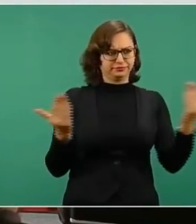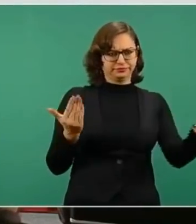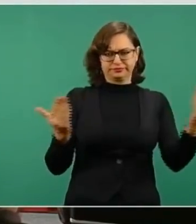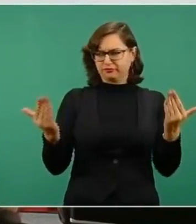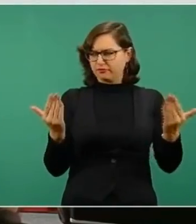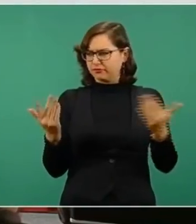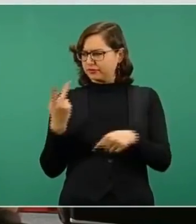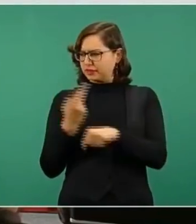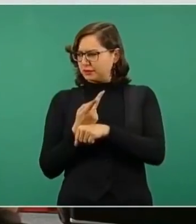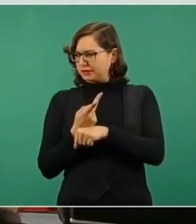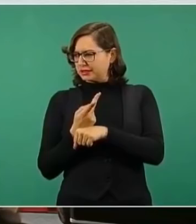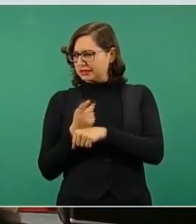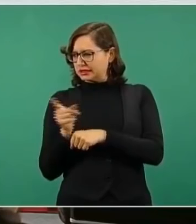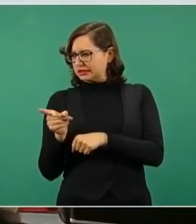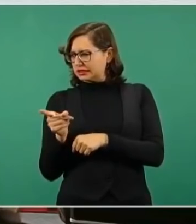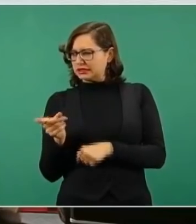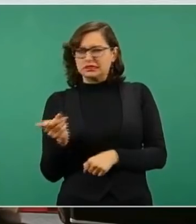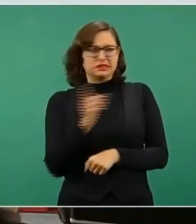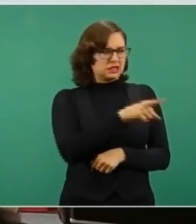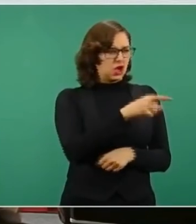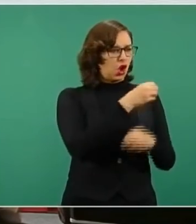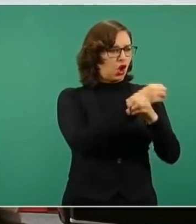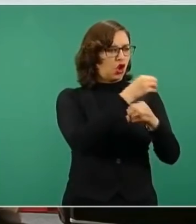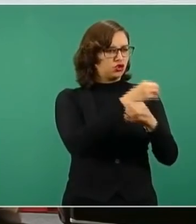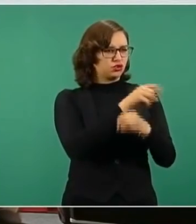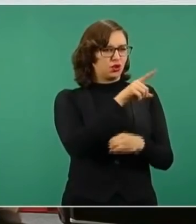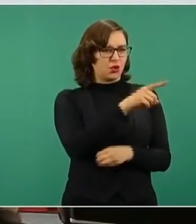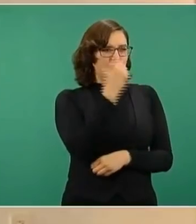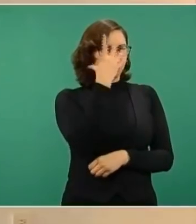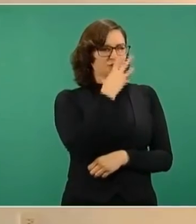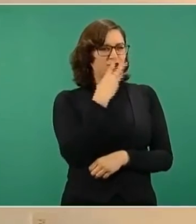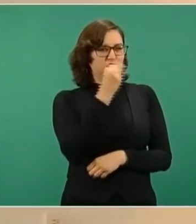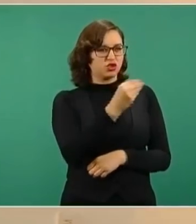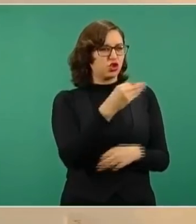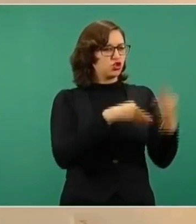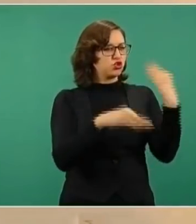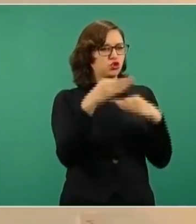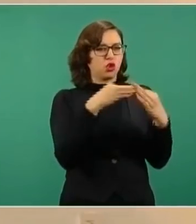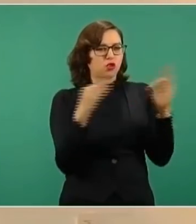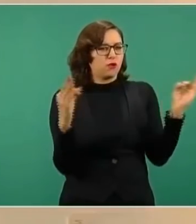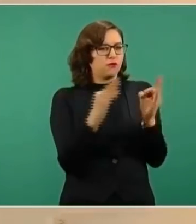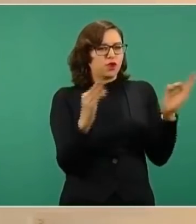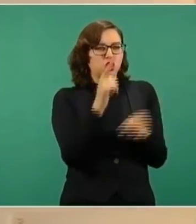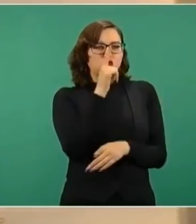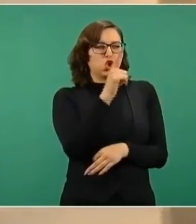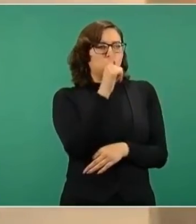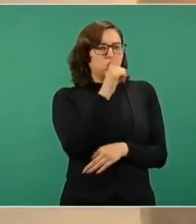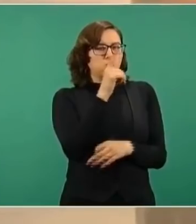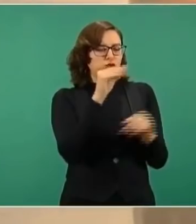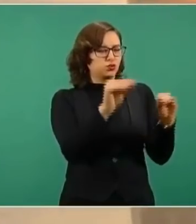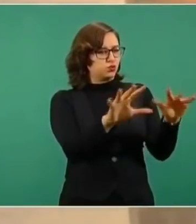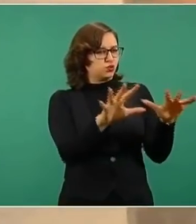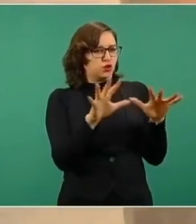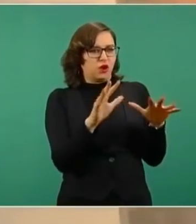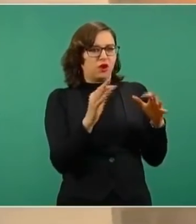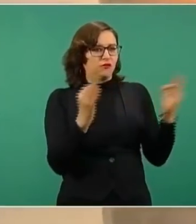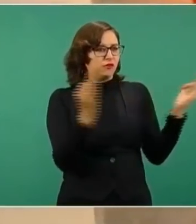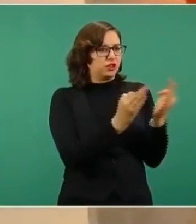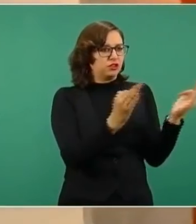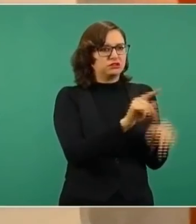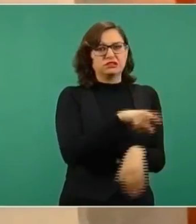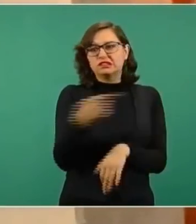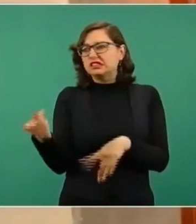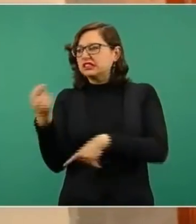a ese Oxxo porque tienen todos los refrigeradores prendidos, todo está frío. Entonces tú vas a la tienda de abarrotes y la tienen